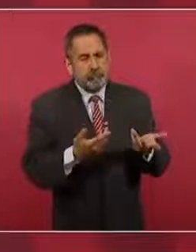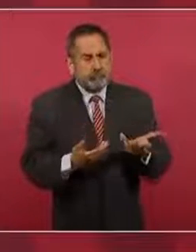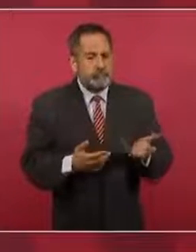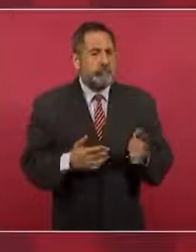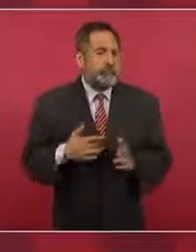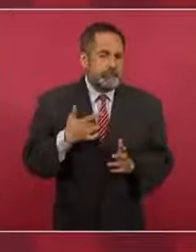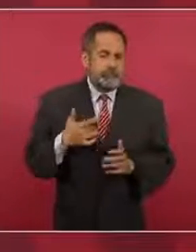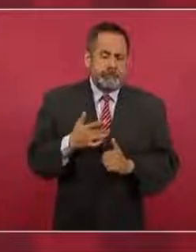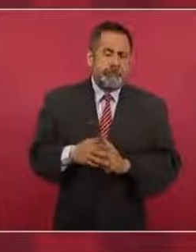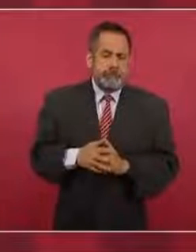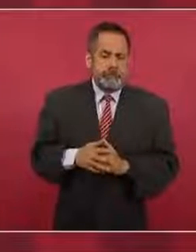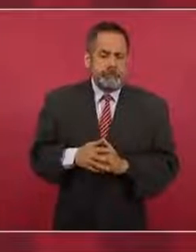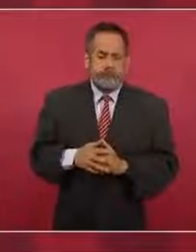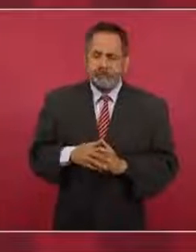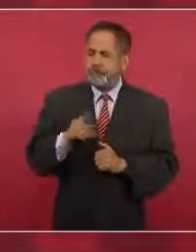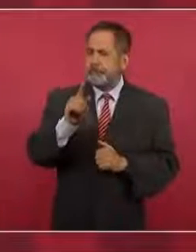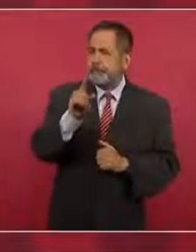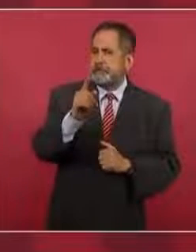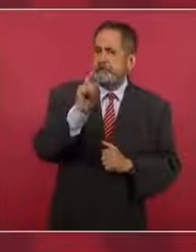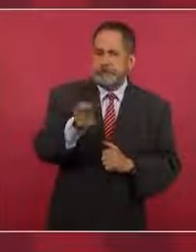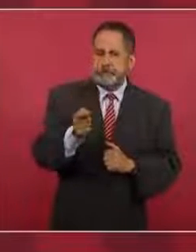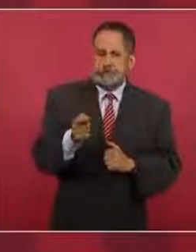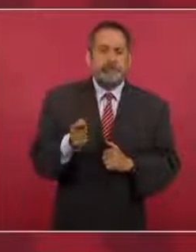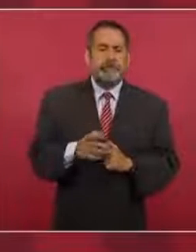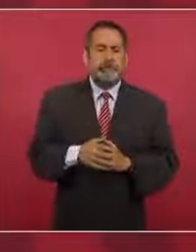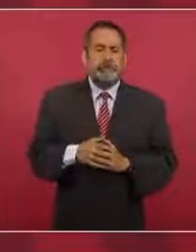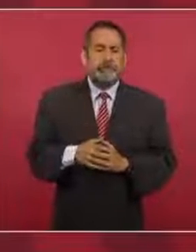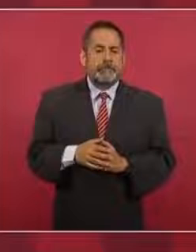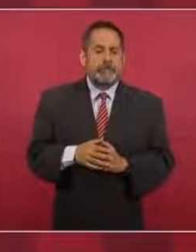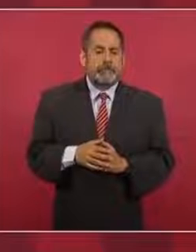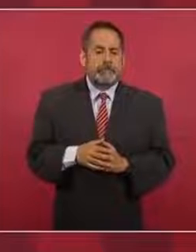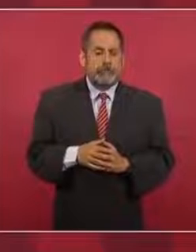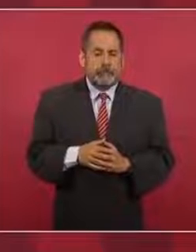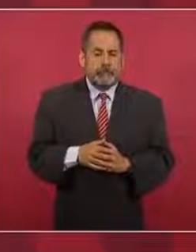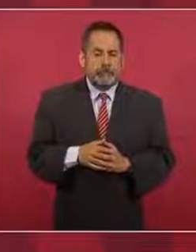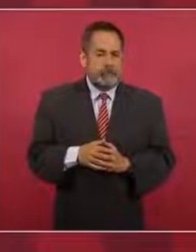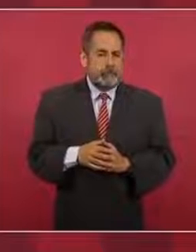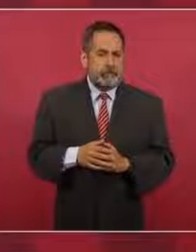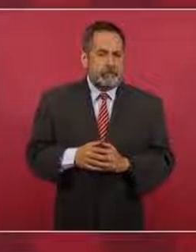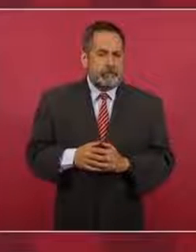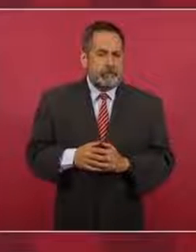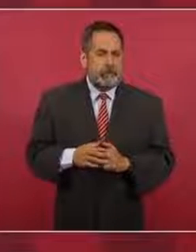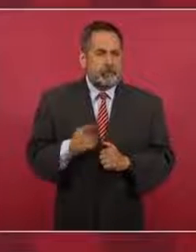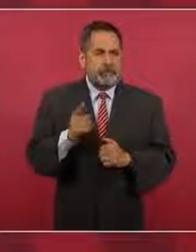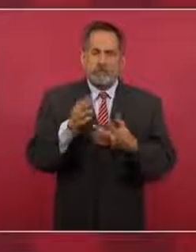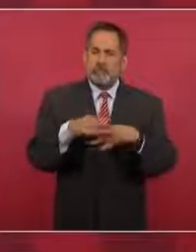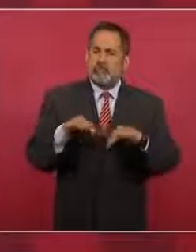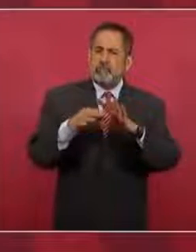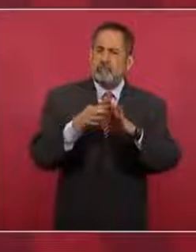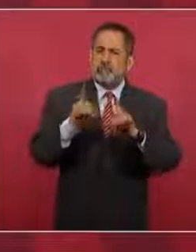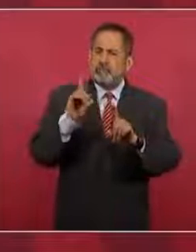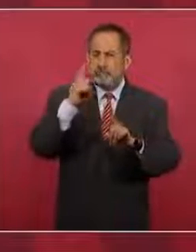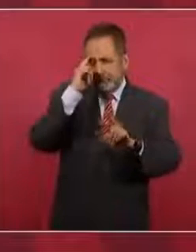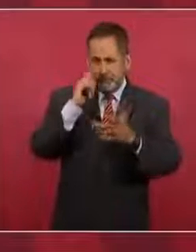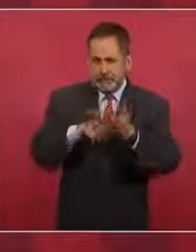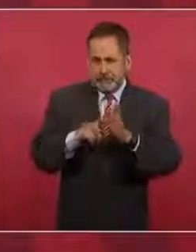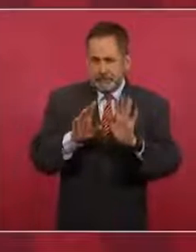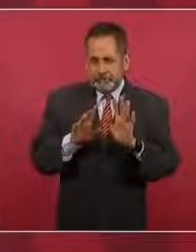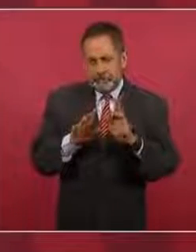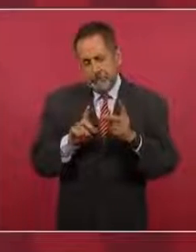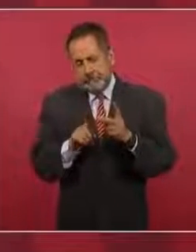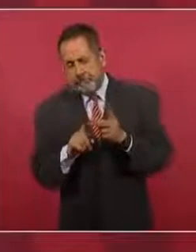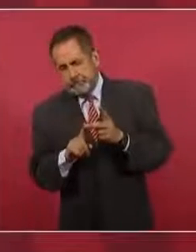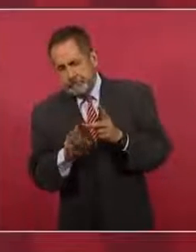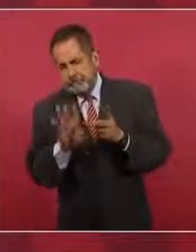tengo entendido, aunque esto no es desde luego lo importante, esto es